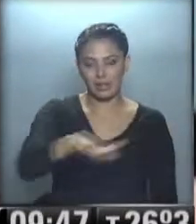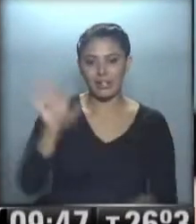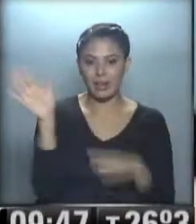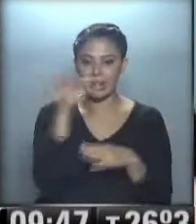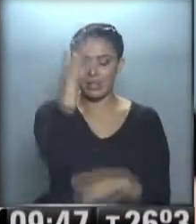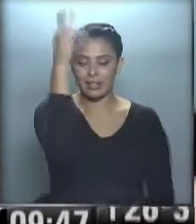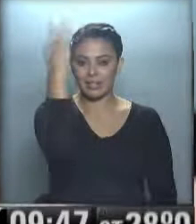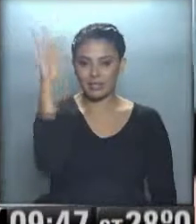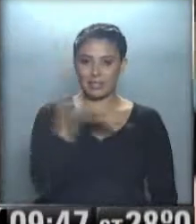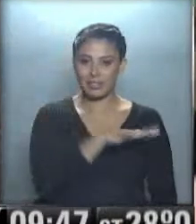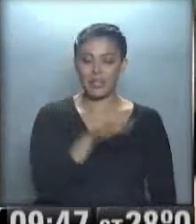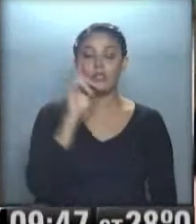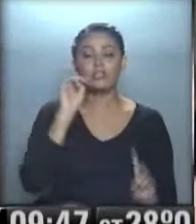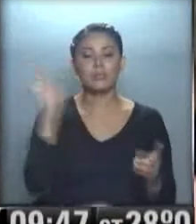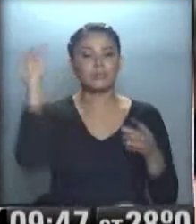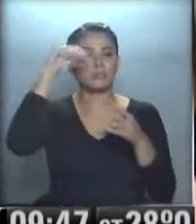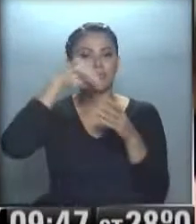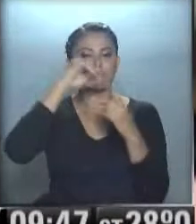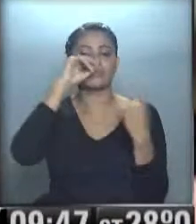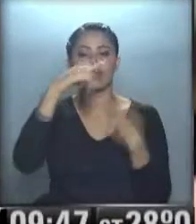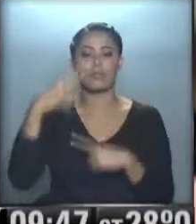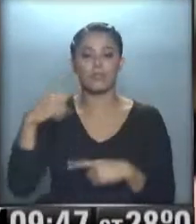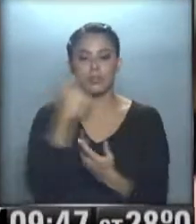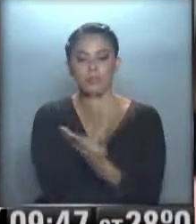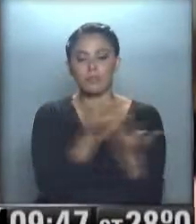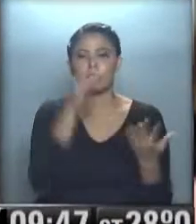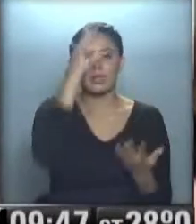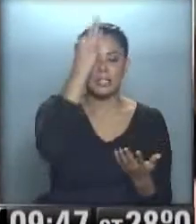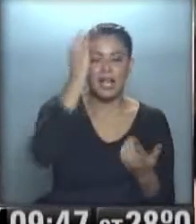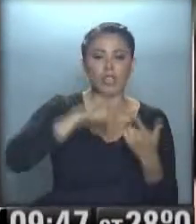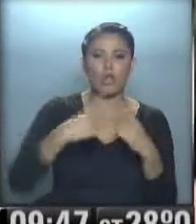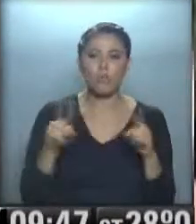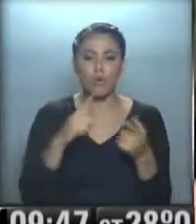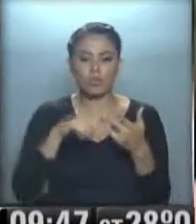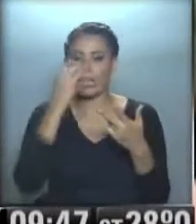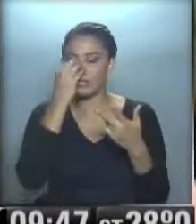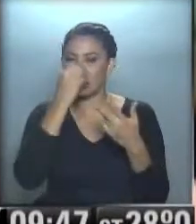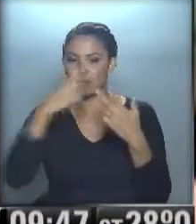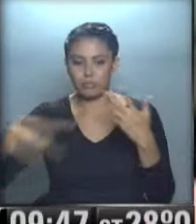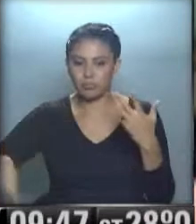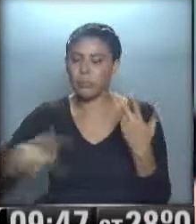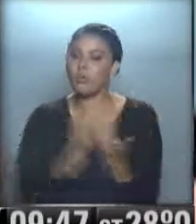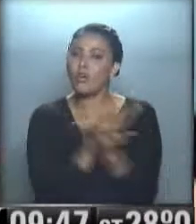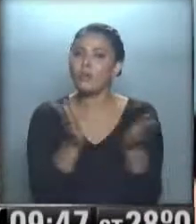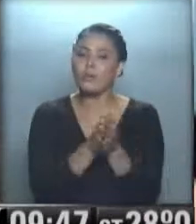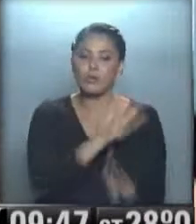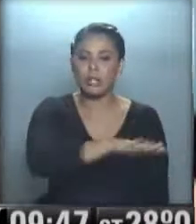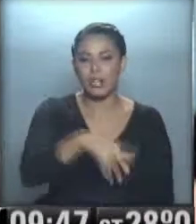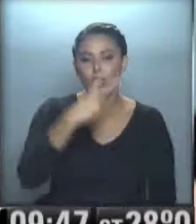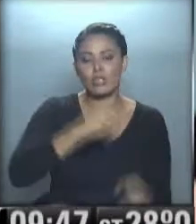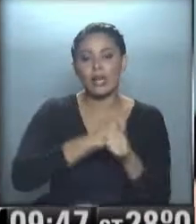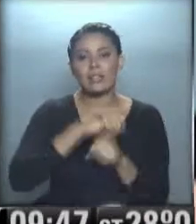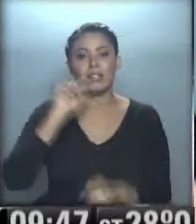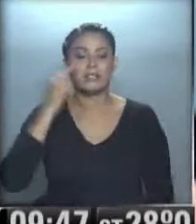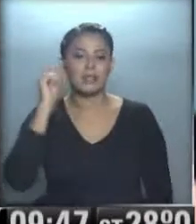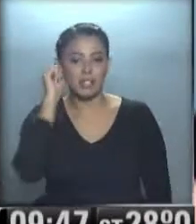de Necochea, que contó con gran cantidad de espectáculos de teatro, de música y circenses para compartir con niños de 2 a 13